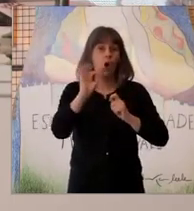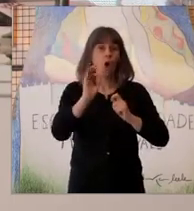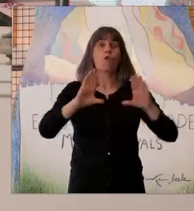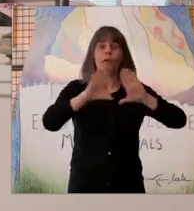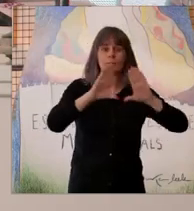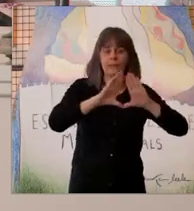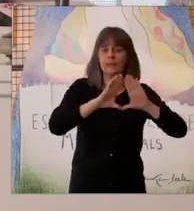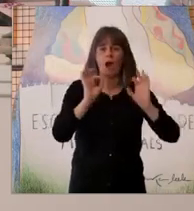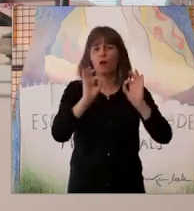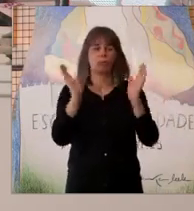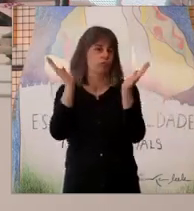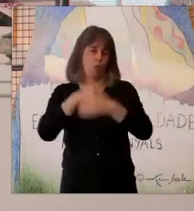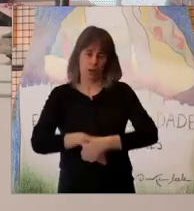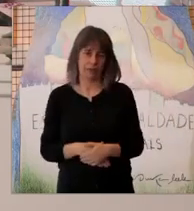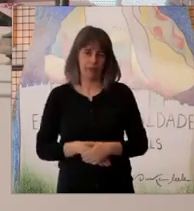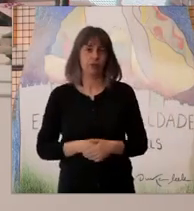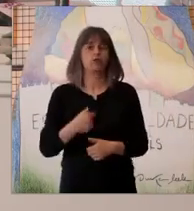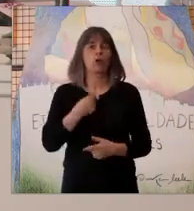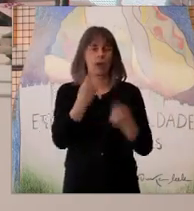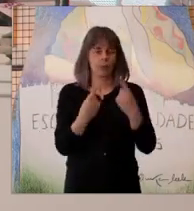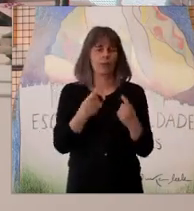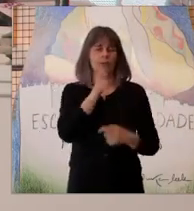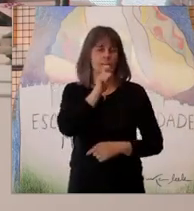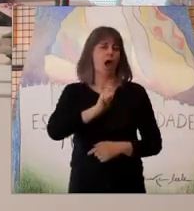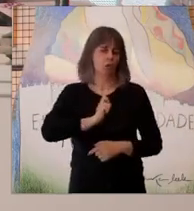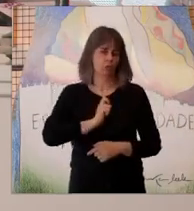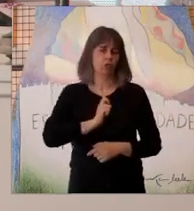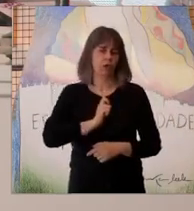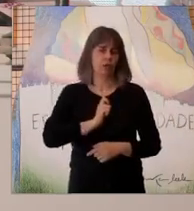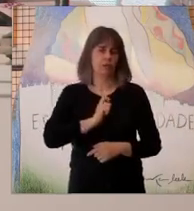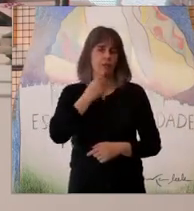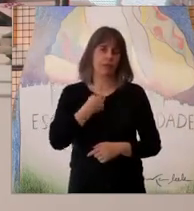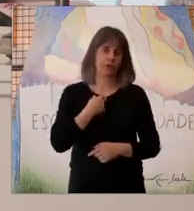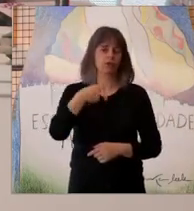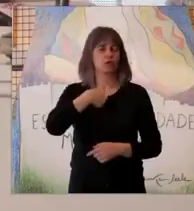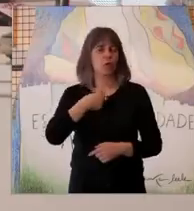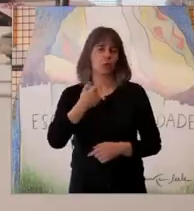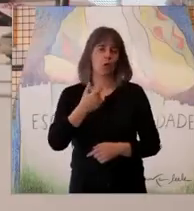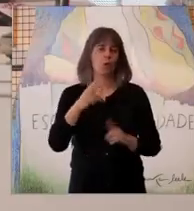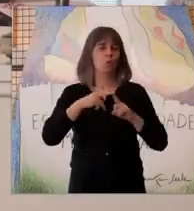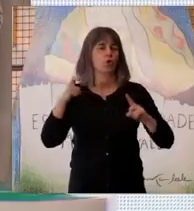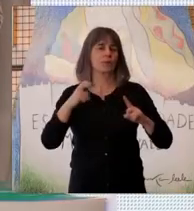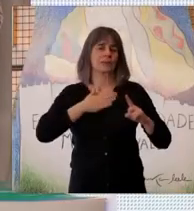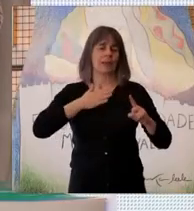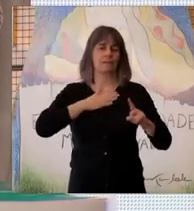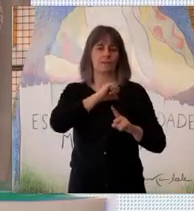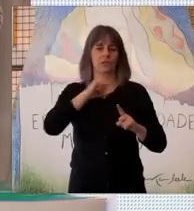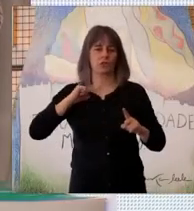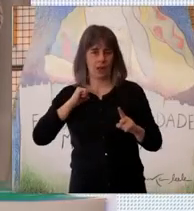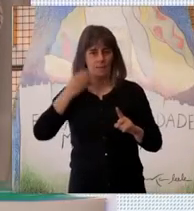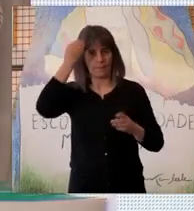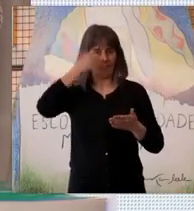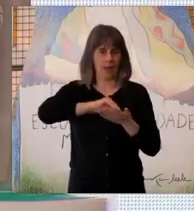me acusa desde ciertos sitios de sesgo no cuando cuando hablas o escribes con